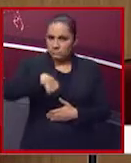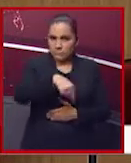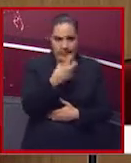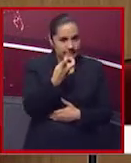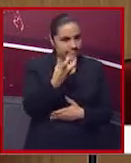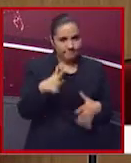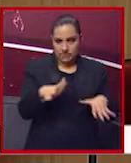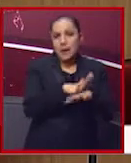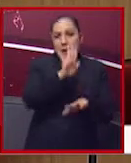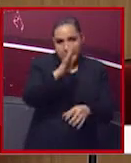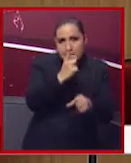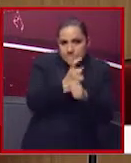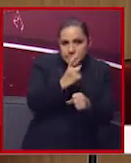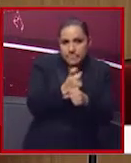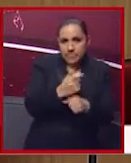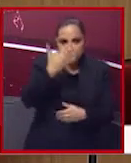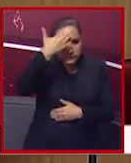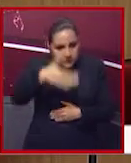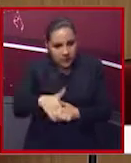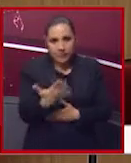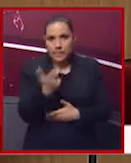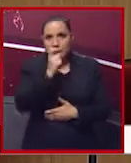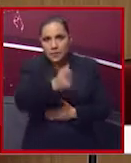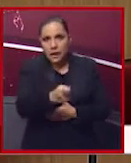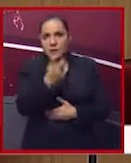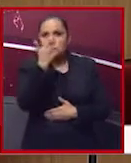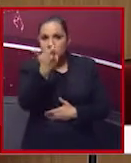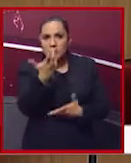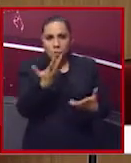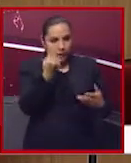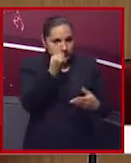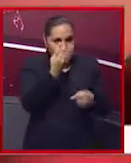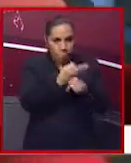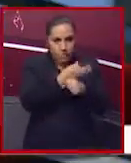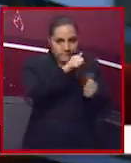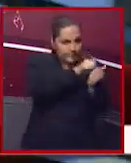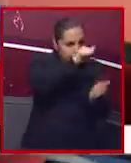cómo estamos, cómo encontramos esta realidad.